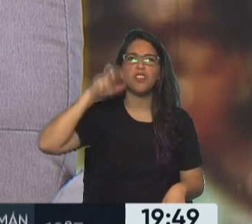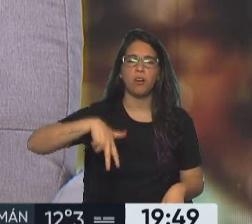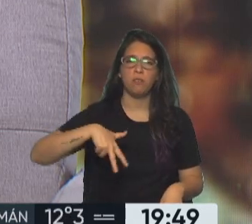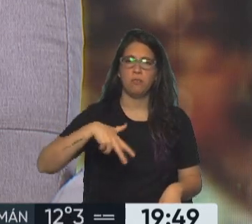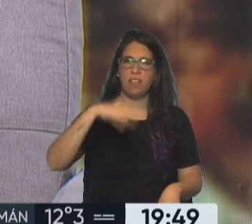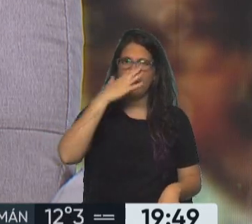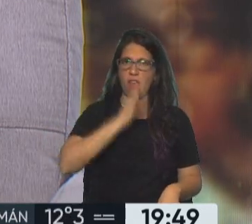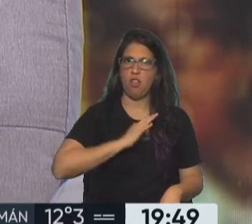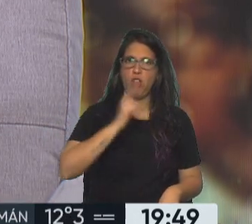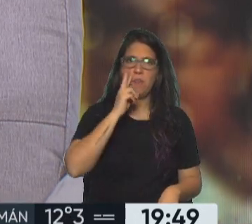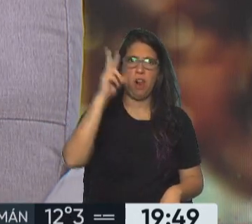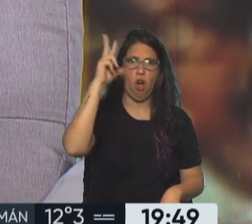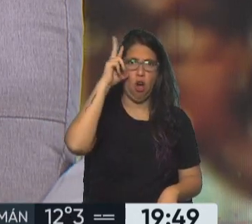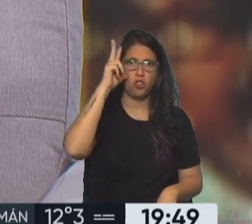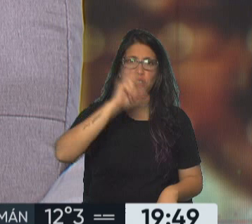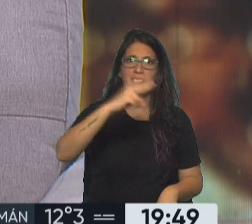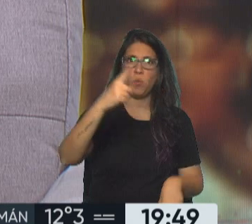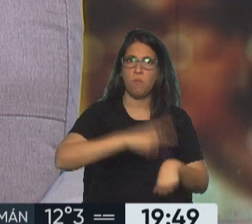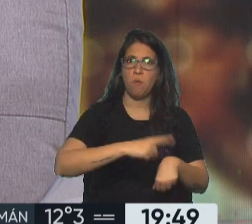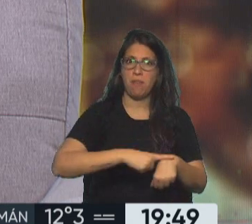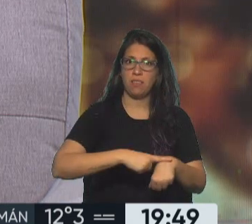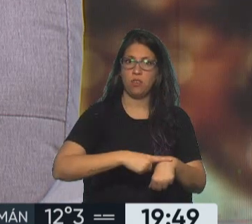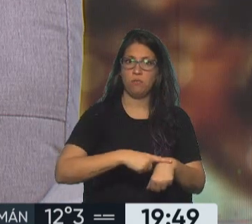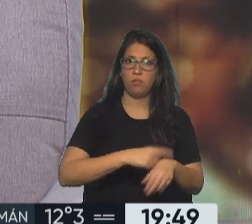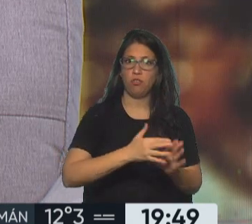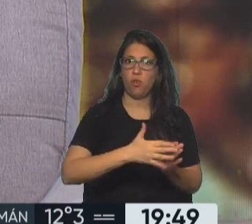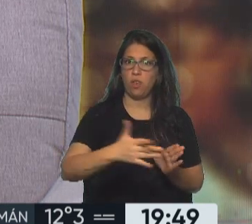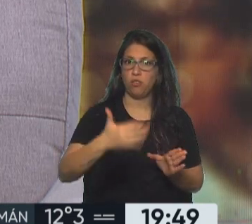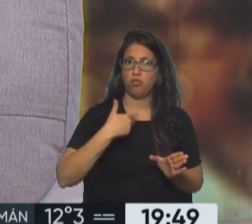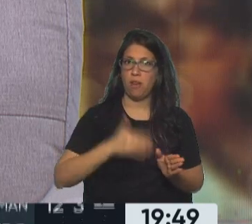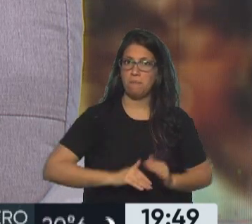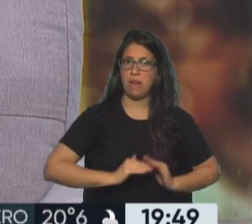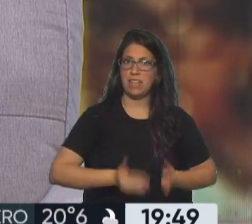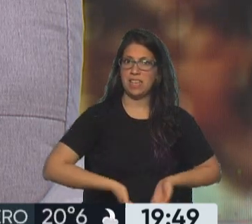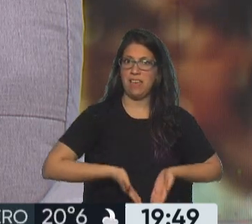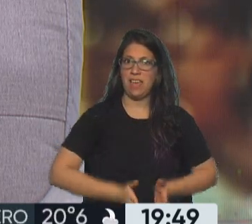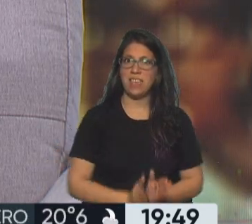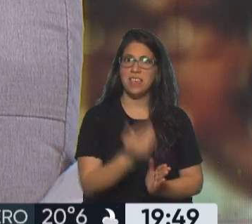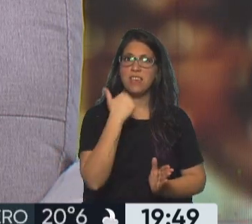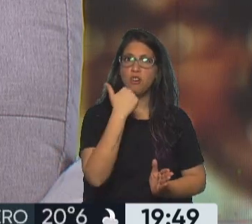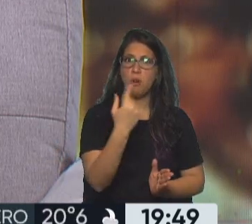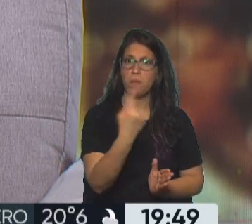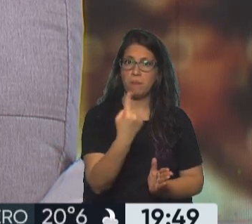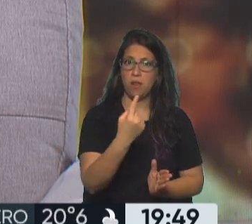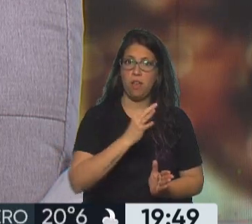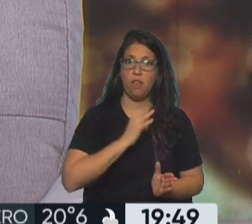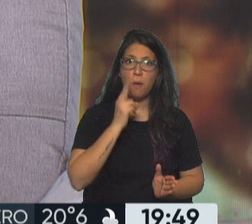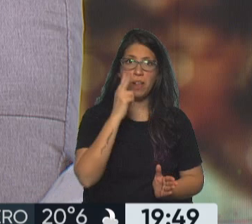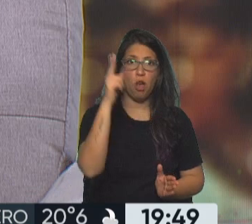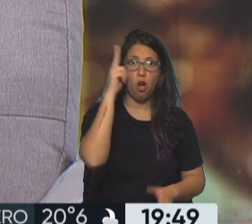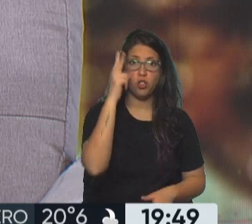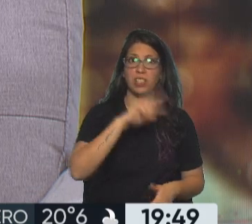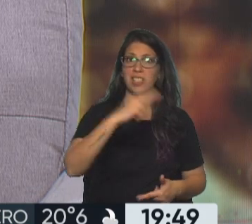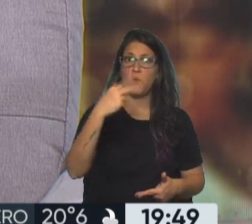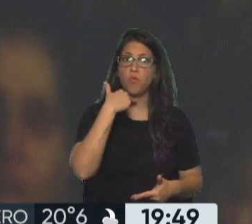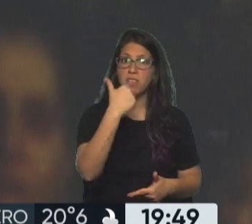año 2008, que es el segundo punto de inflexión, además todo esto atraviesa mi maternidad, ¿no? Yo ya tenía un primer hijo, en el año 2008 nace Bruno, mi segundo